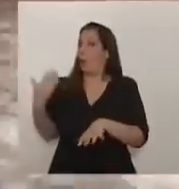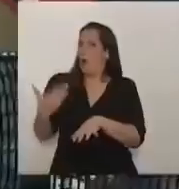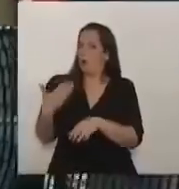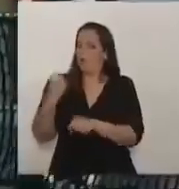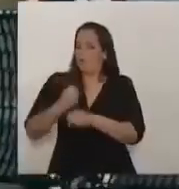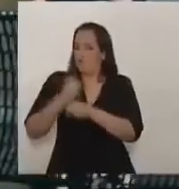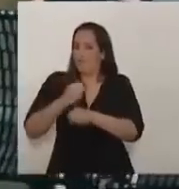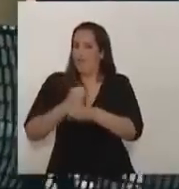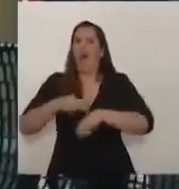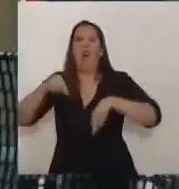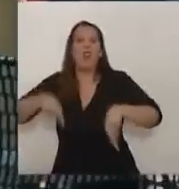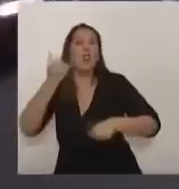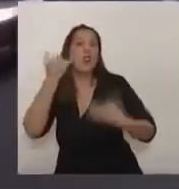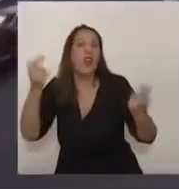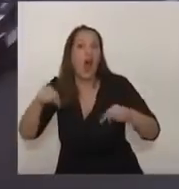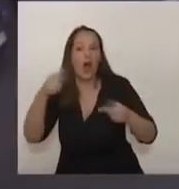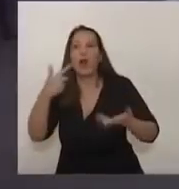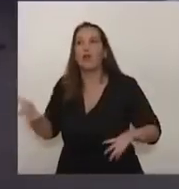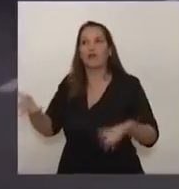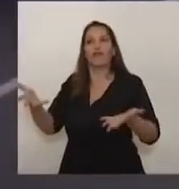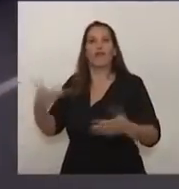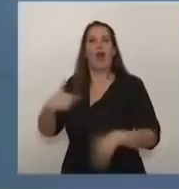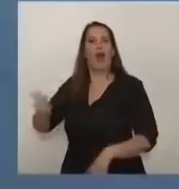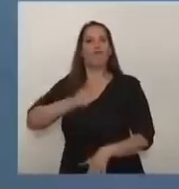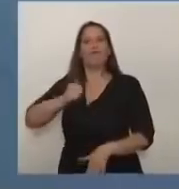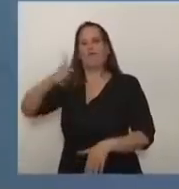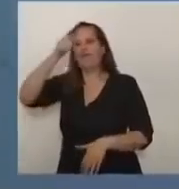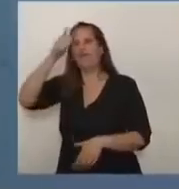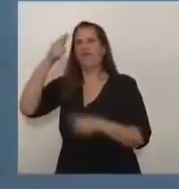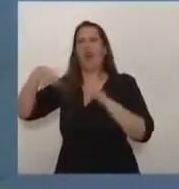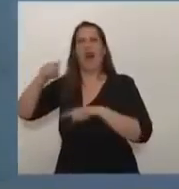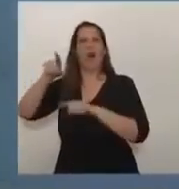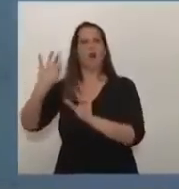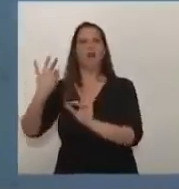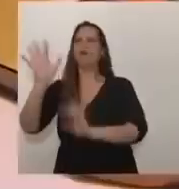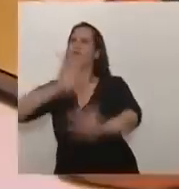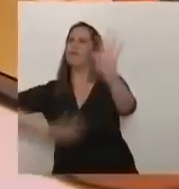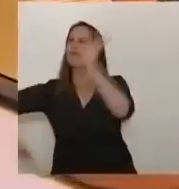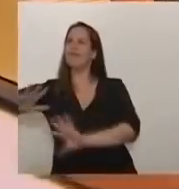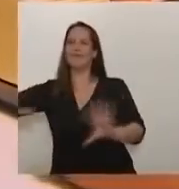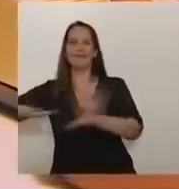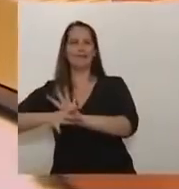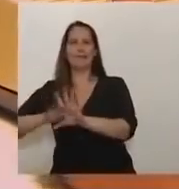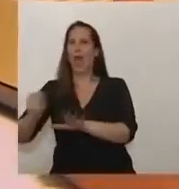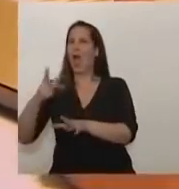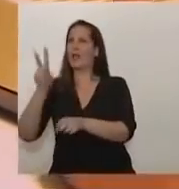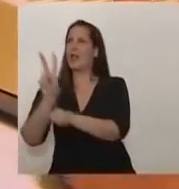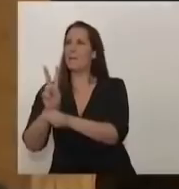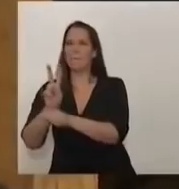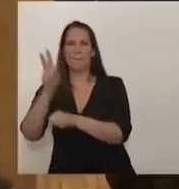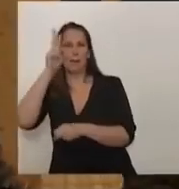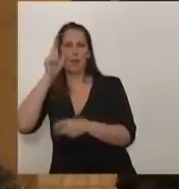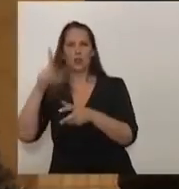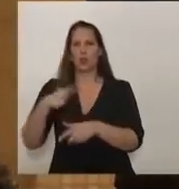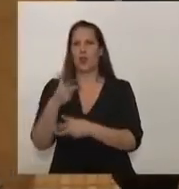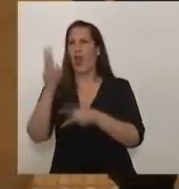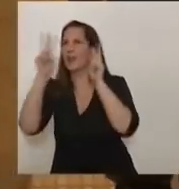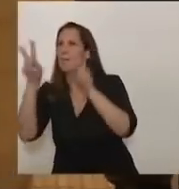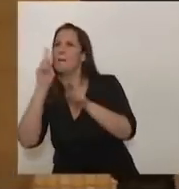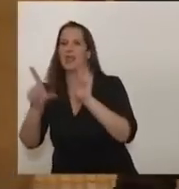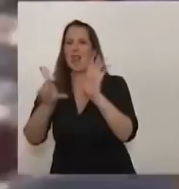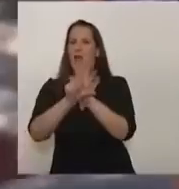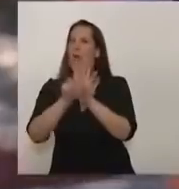unas fuerzas federales ordenadas y profesionales, respetadas por la sociedad y respetuosas de la ley, con un rol